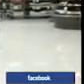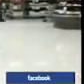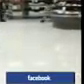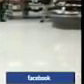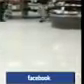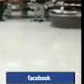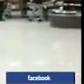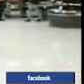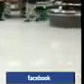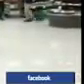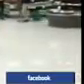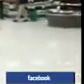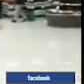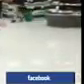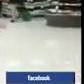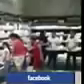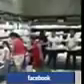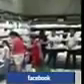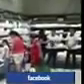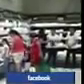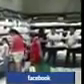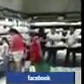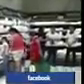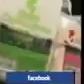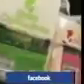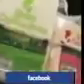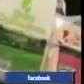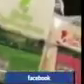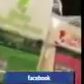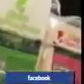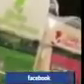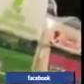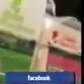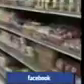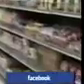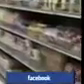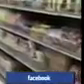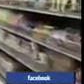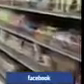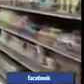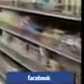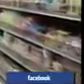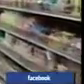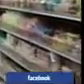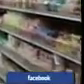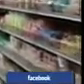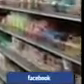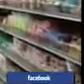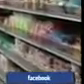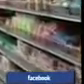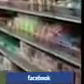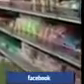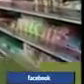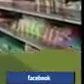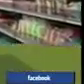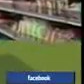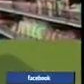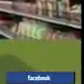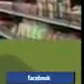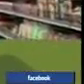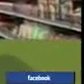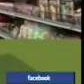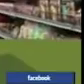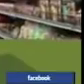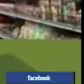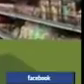a un super precio. Grandes ofertas y descuentos para que ahorres siempre. Pero sobre todo, encuentras un lugar hecho